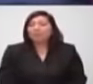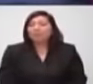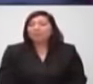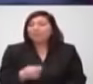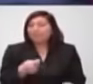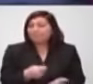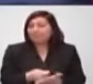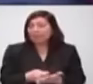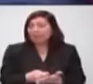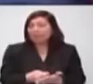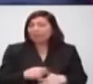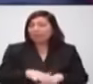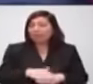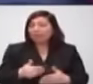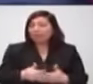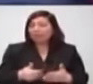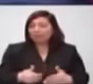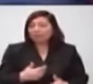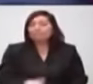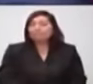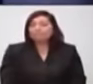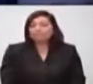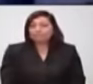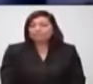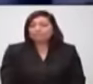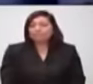a este pago que se hizo en la gestión anterior? Gracias, presidente.